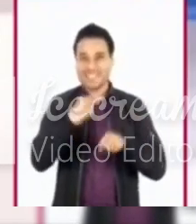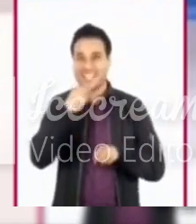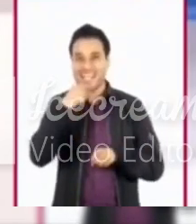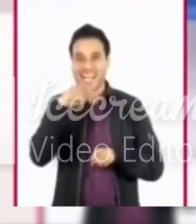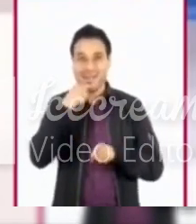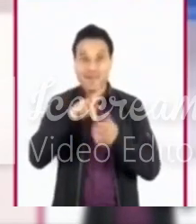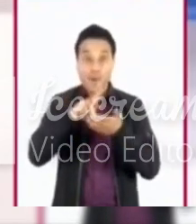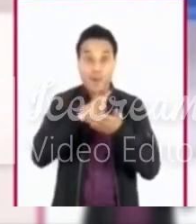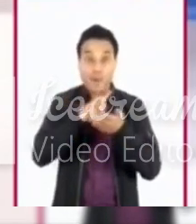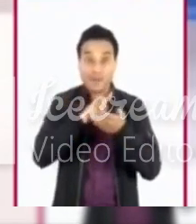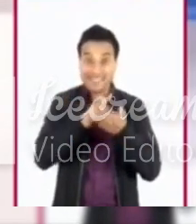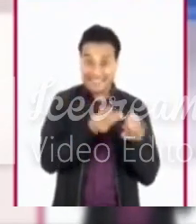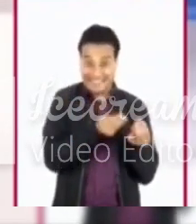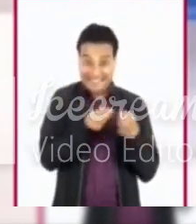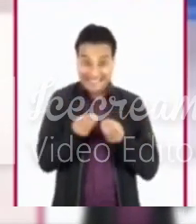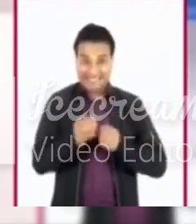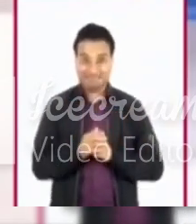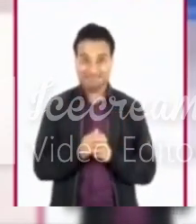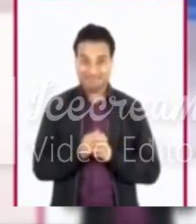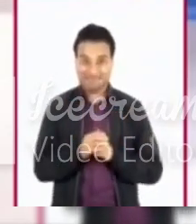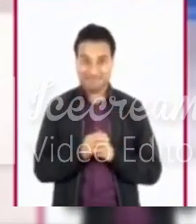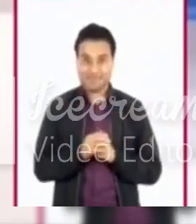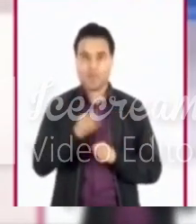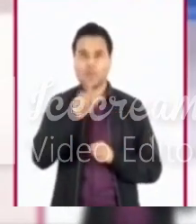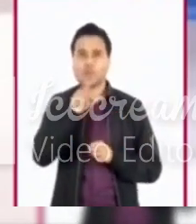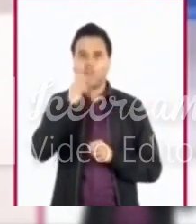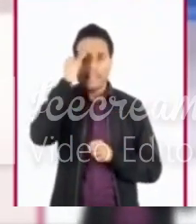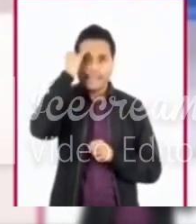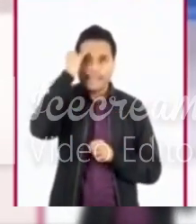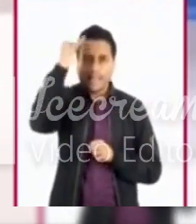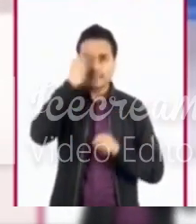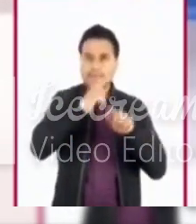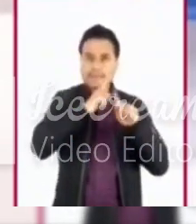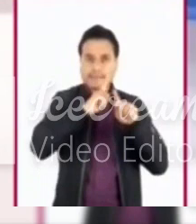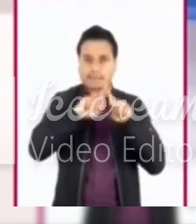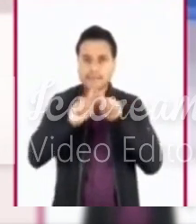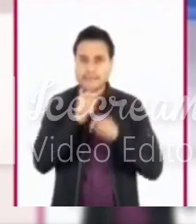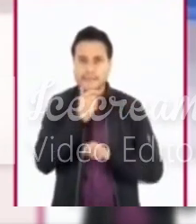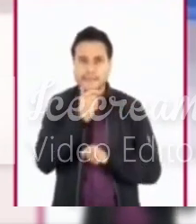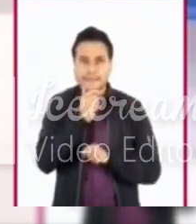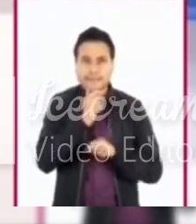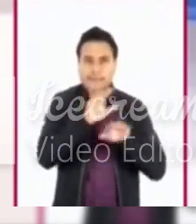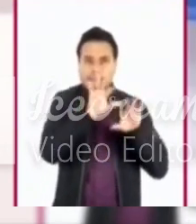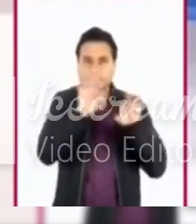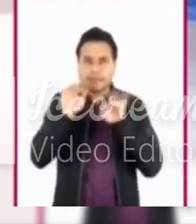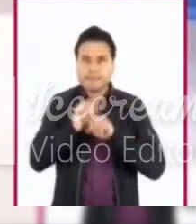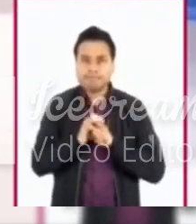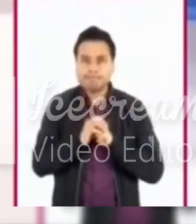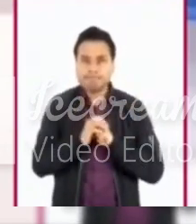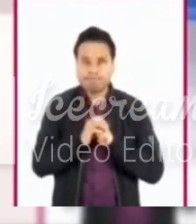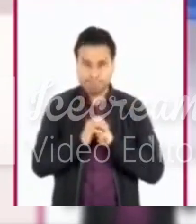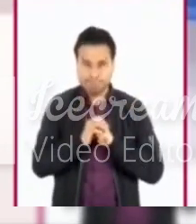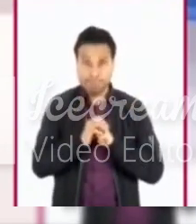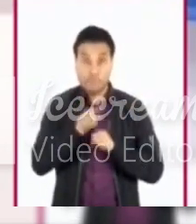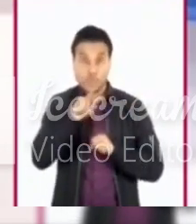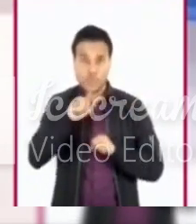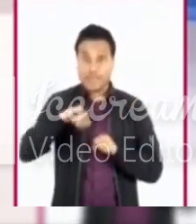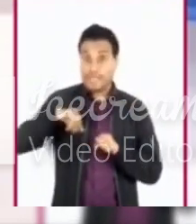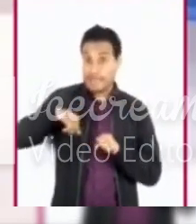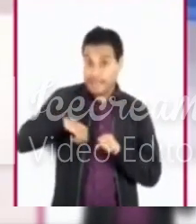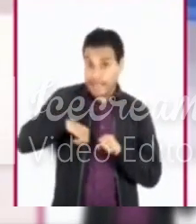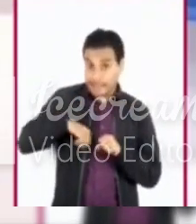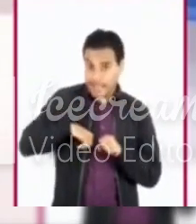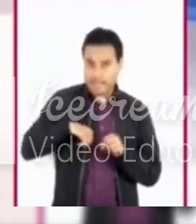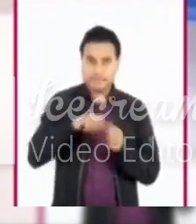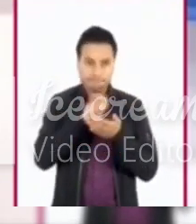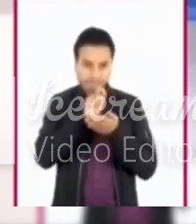plumones para escribir las ideas que más llamen tu atención y en una sola palabra digas lo que más te interesó. Tal vez fue el